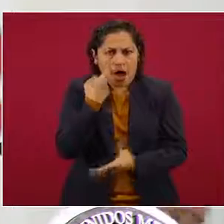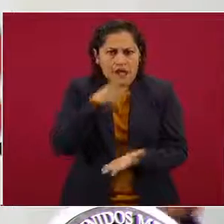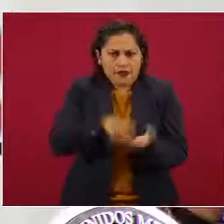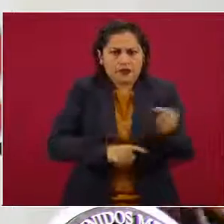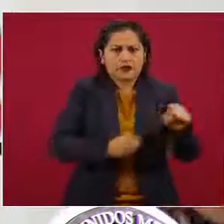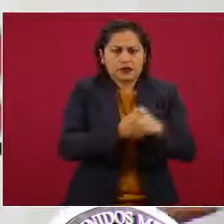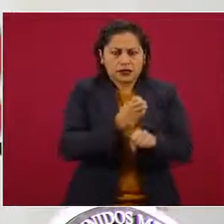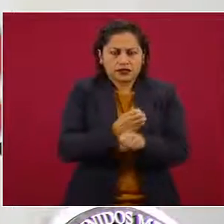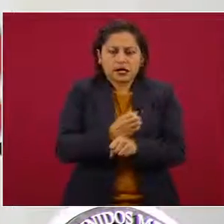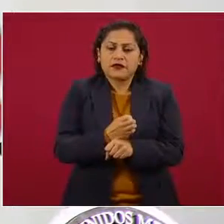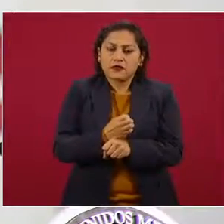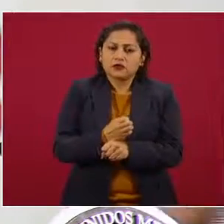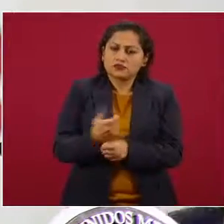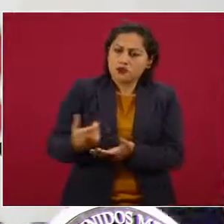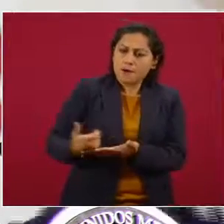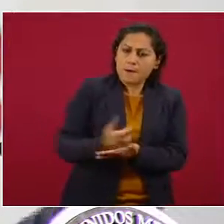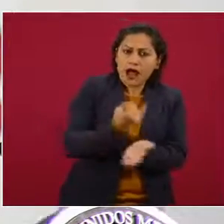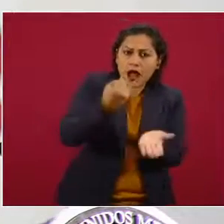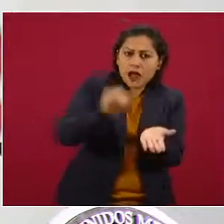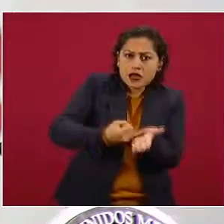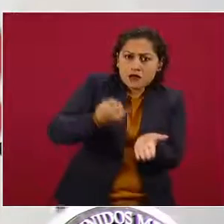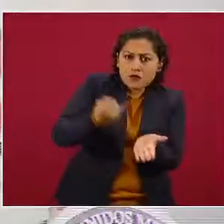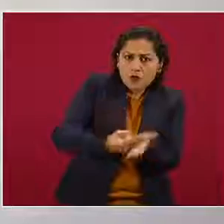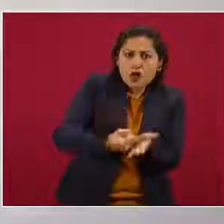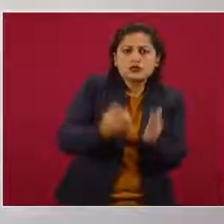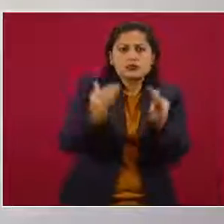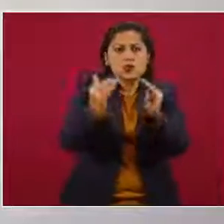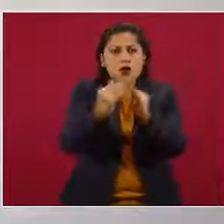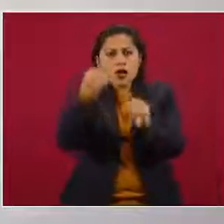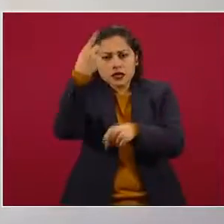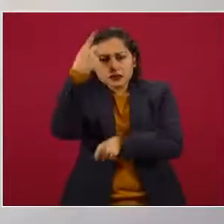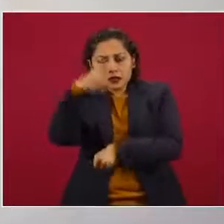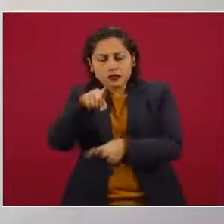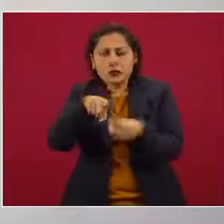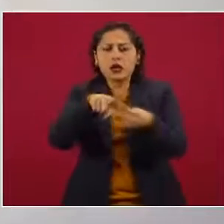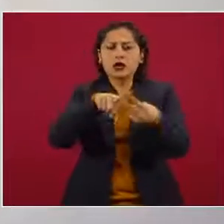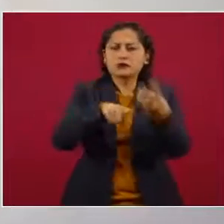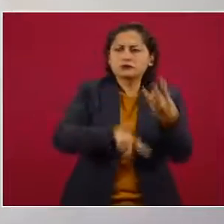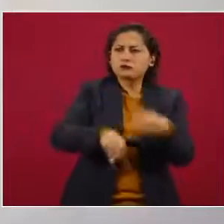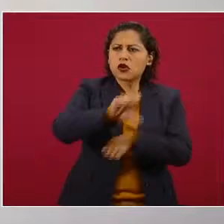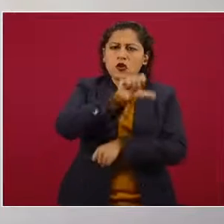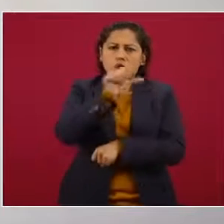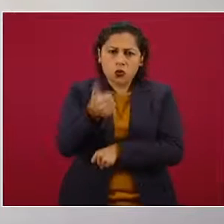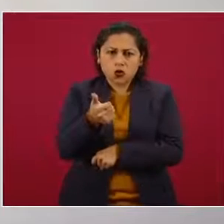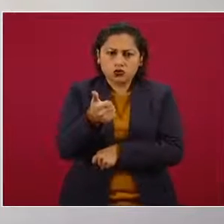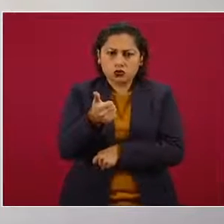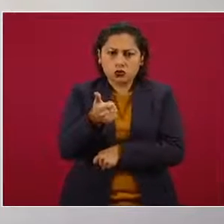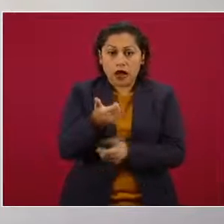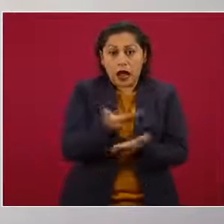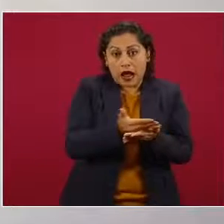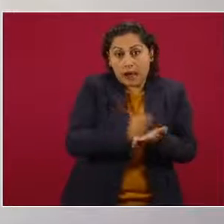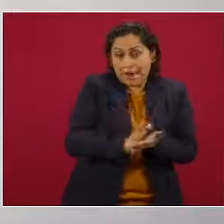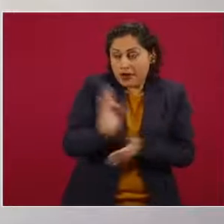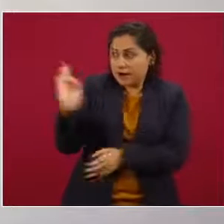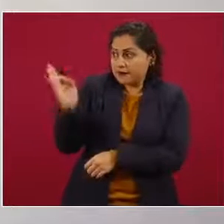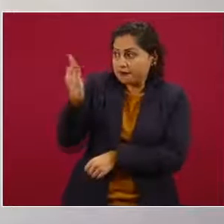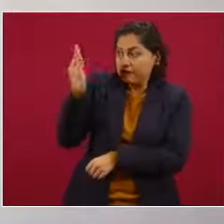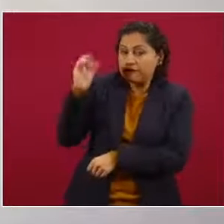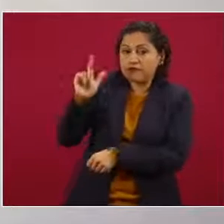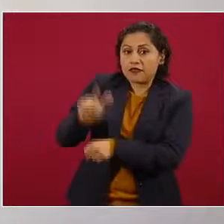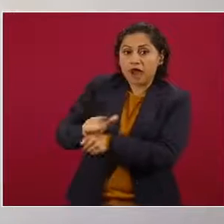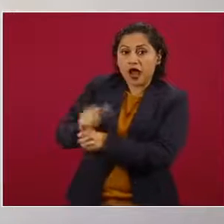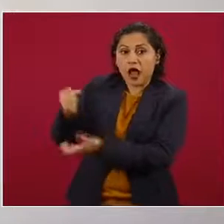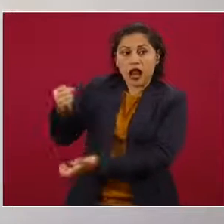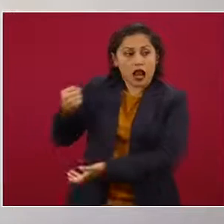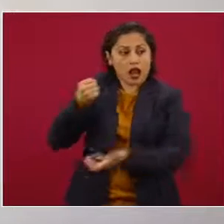y otros impuestos, tienen ingresos propios y tienen las participaciones federales. Las participaciones